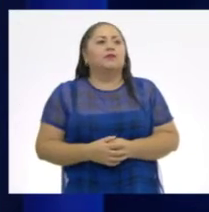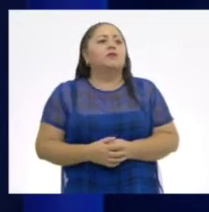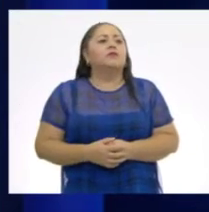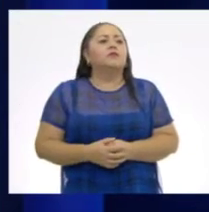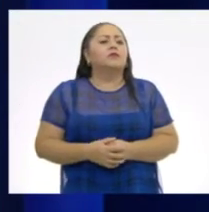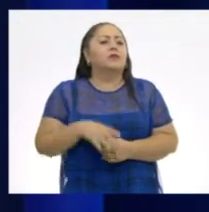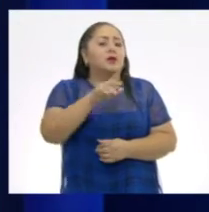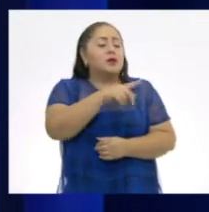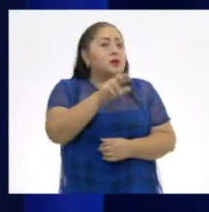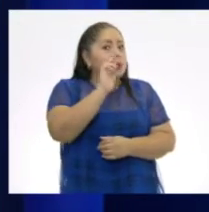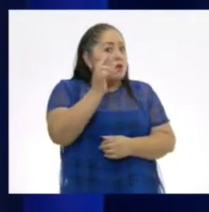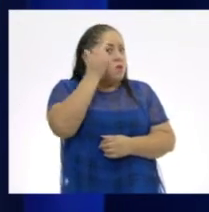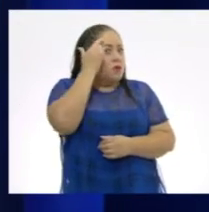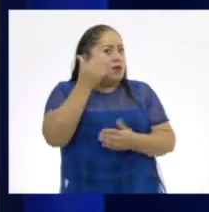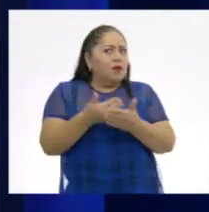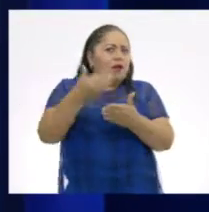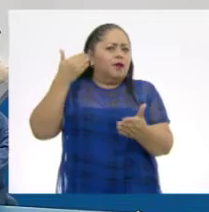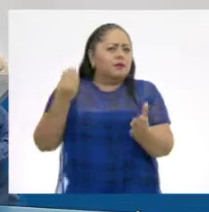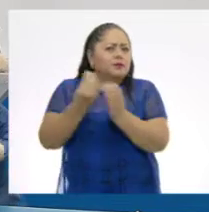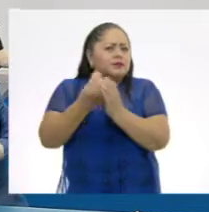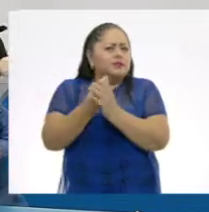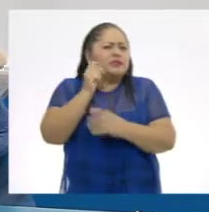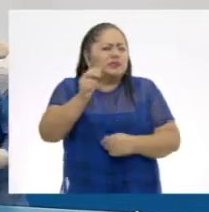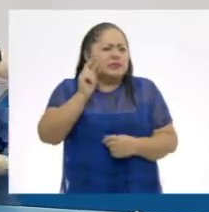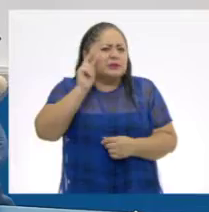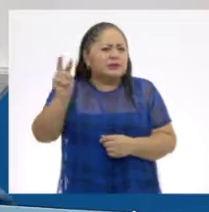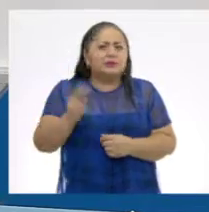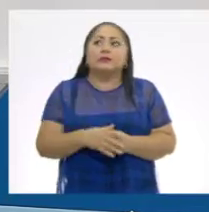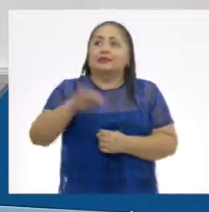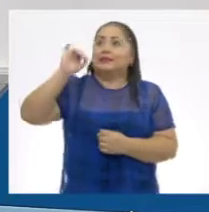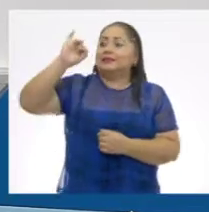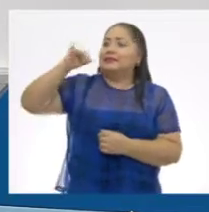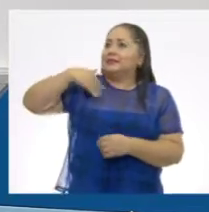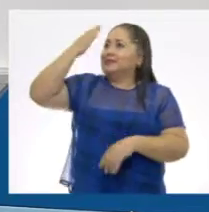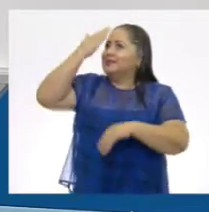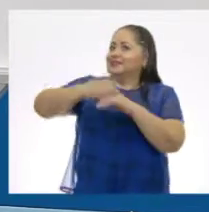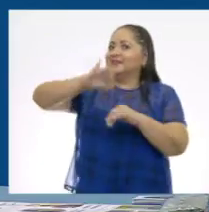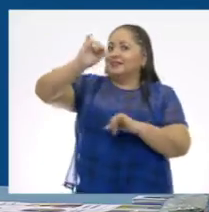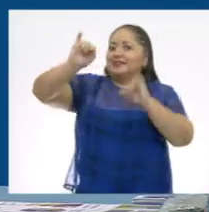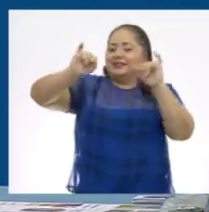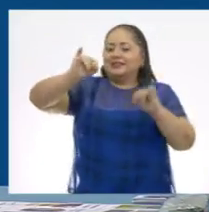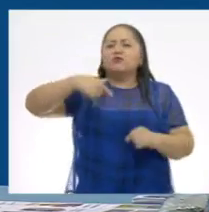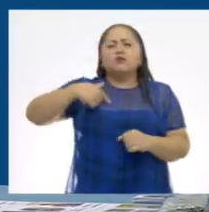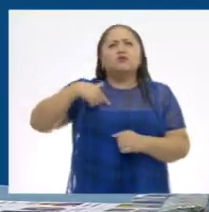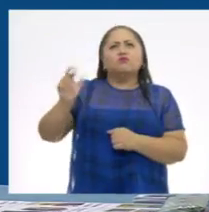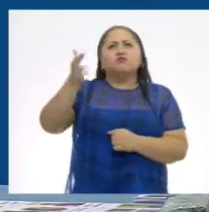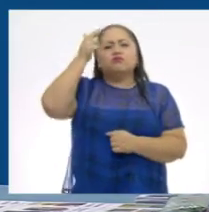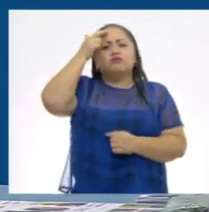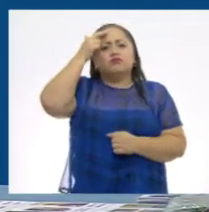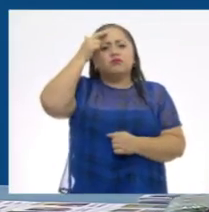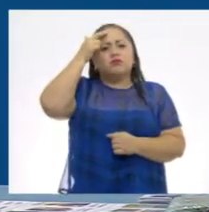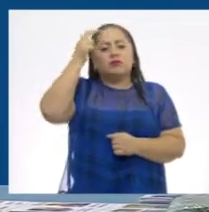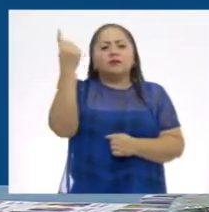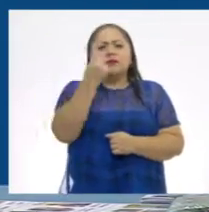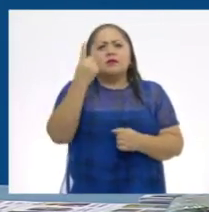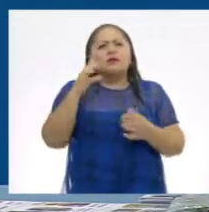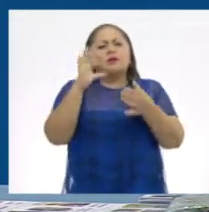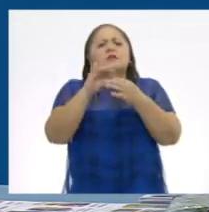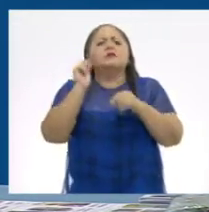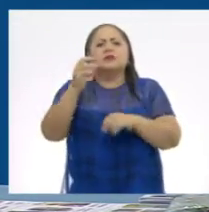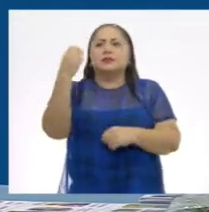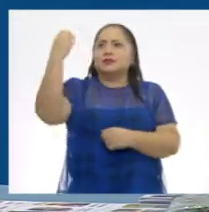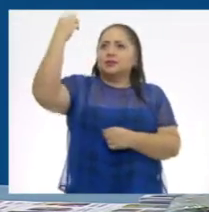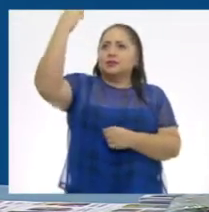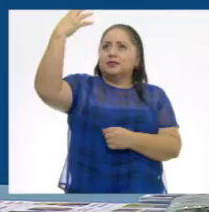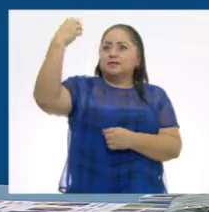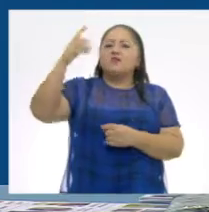Aníbal y Raulito, ¿recuerdan lo que vimos la clase pasada? Sí, maestra, sí. Yo me acuerdo que hablamos del semáforo